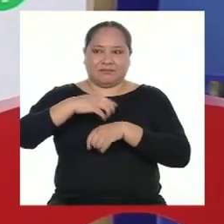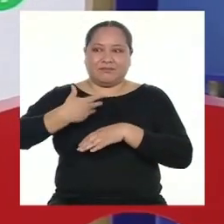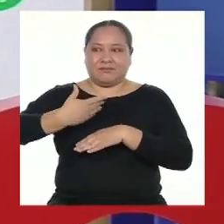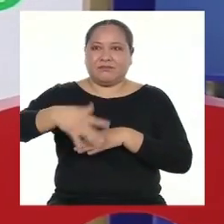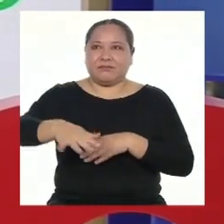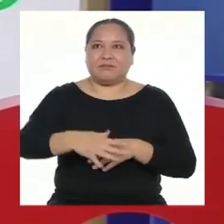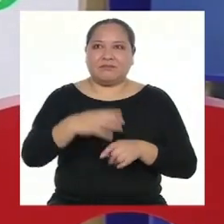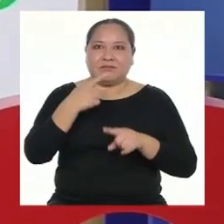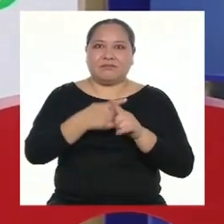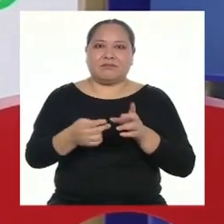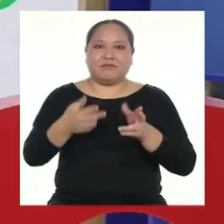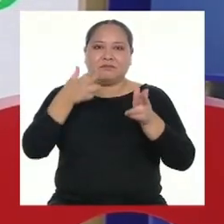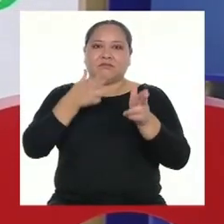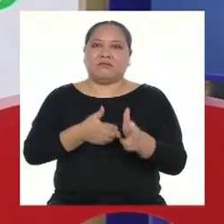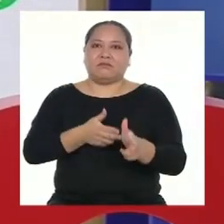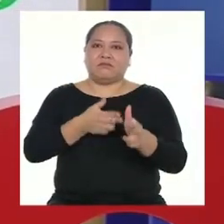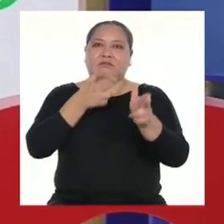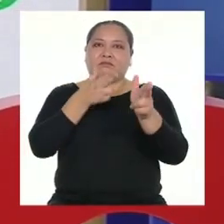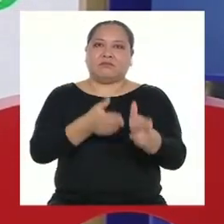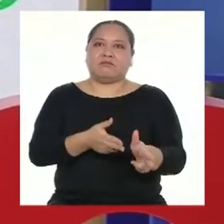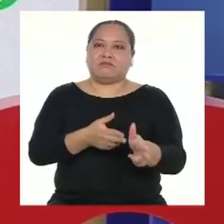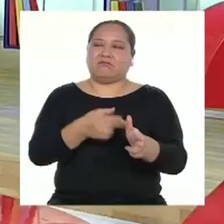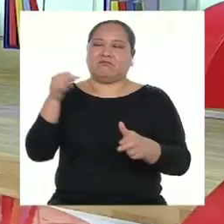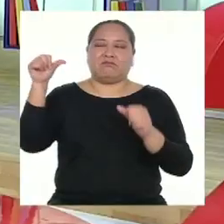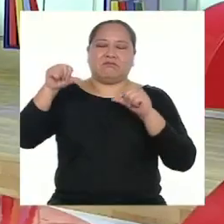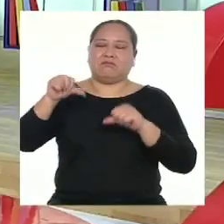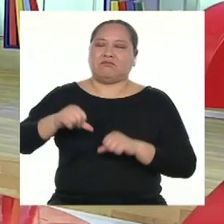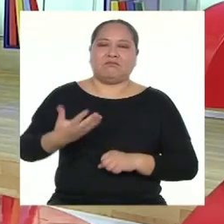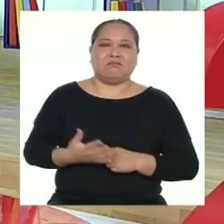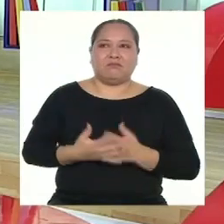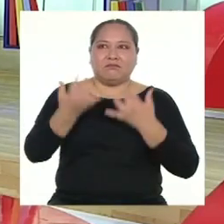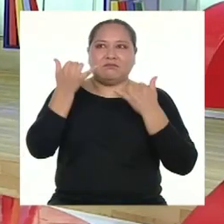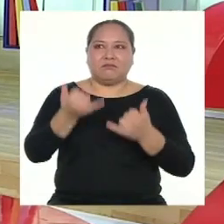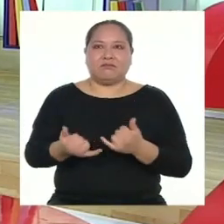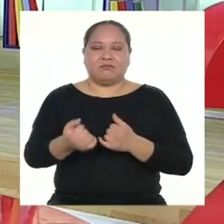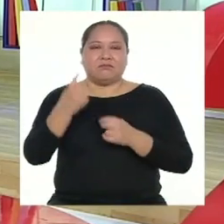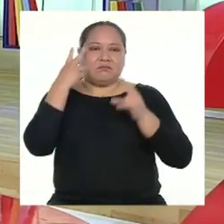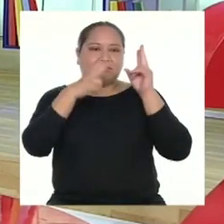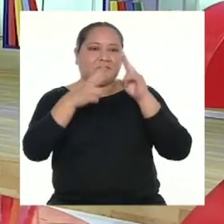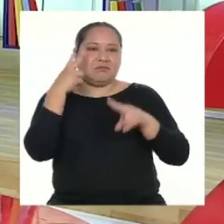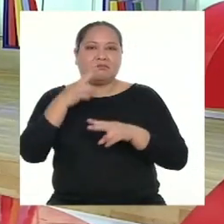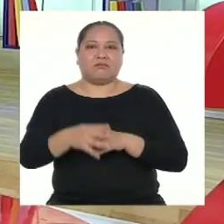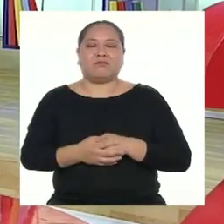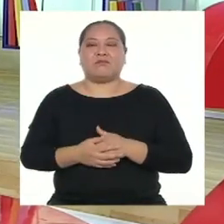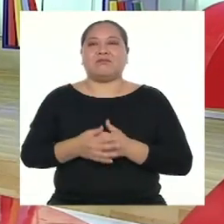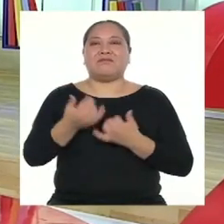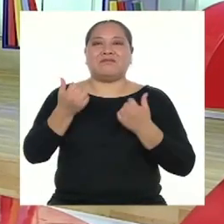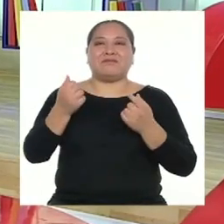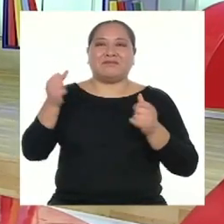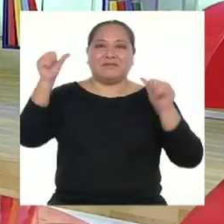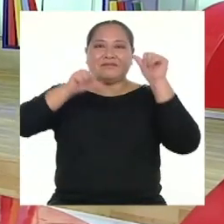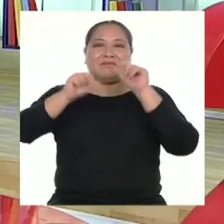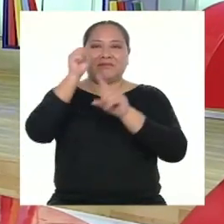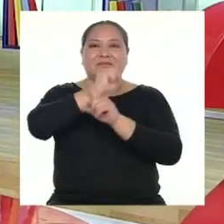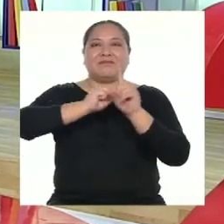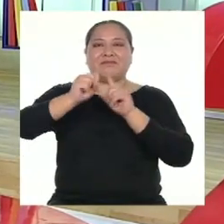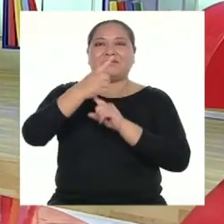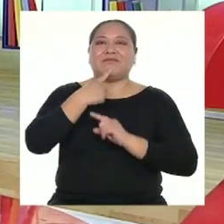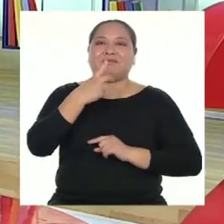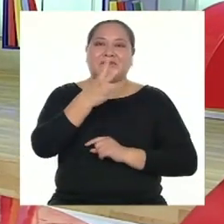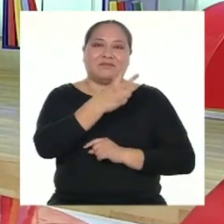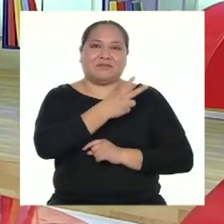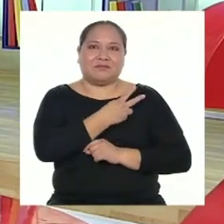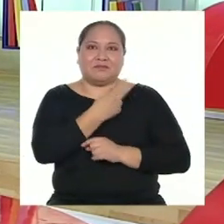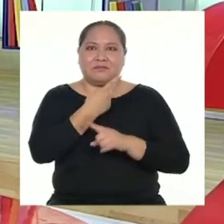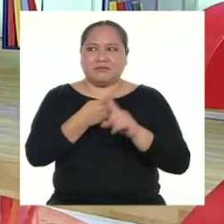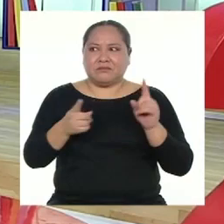sobra, pero el tráfico me jugó una mala pasada. Hoy día vamos a tocar el área de Ciencias Sociales para segundo de secundaria,